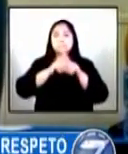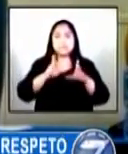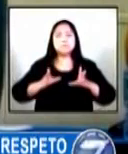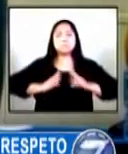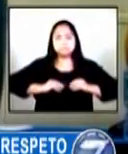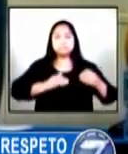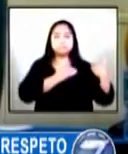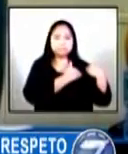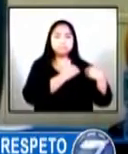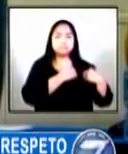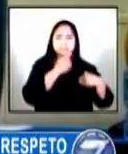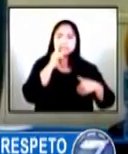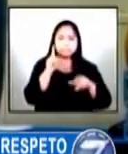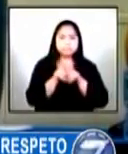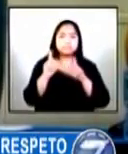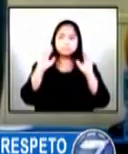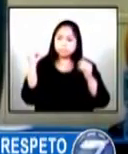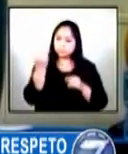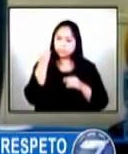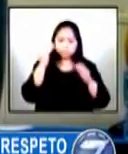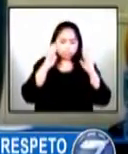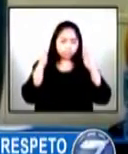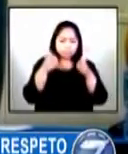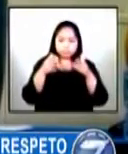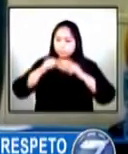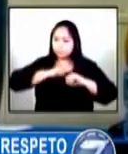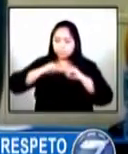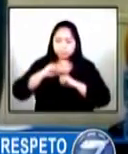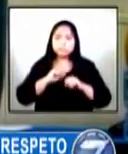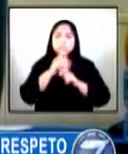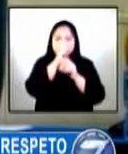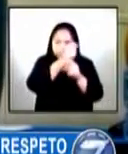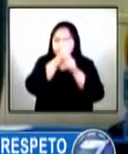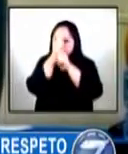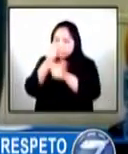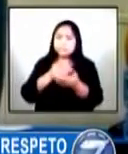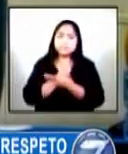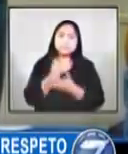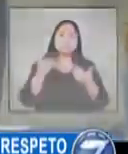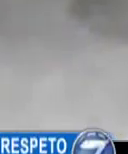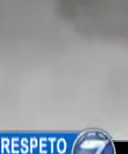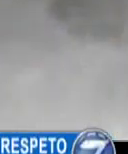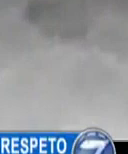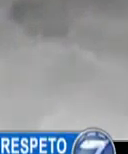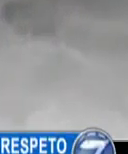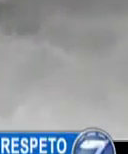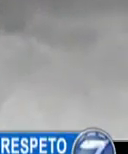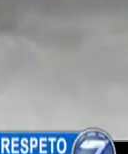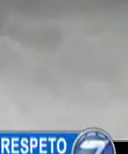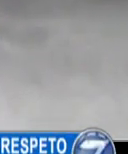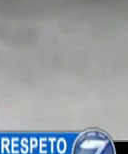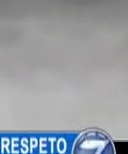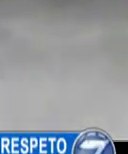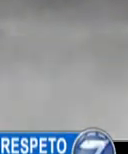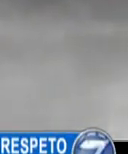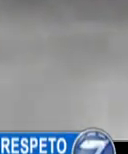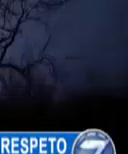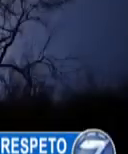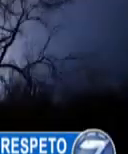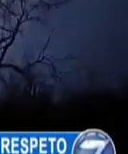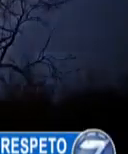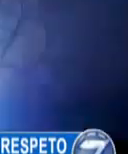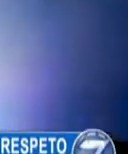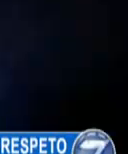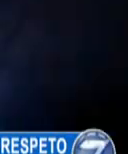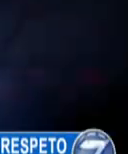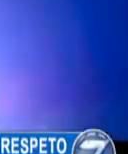acciones estén enfocadas en principios de pleno respeto a los derechos humanos de las personas migrantes, y que reconocemos la